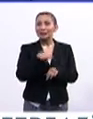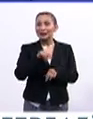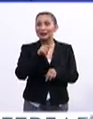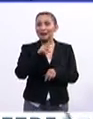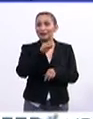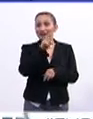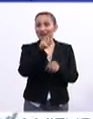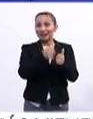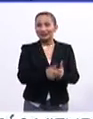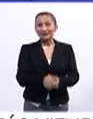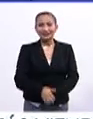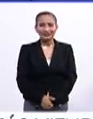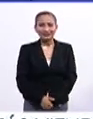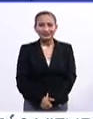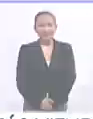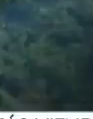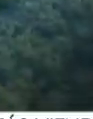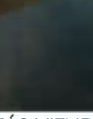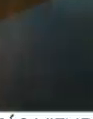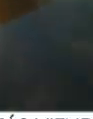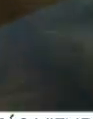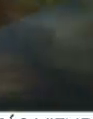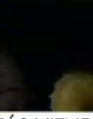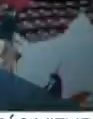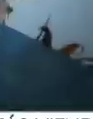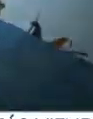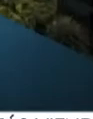en Interfaz. No se vayan.